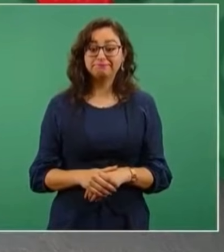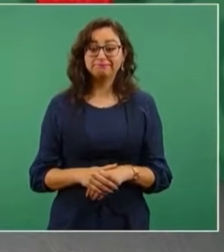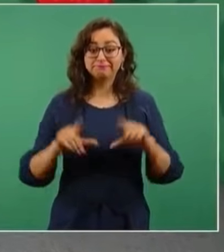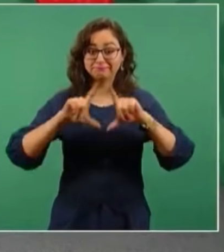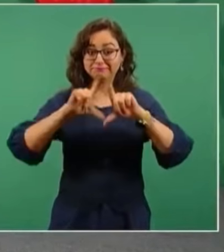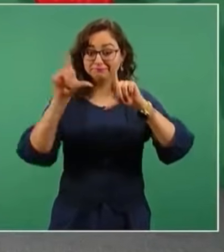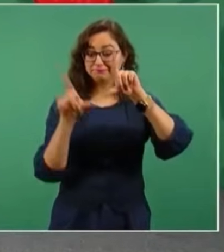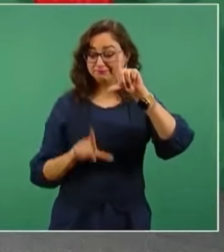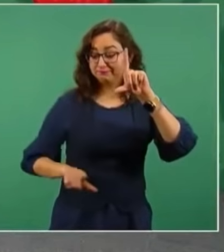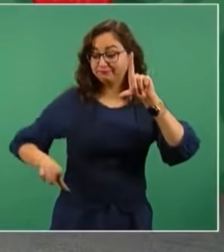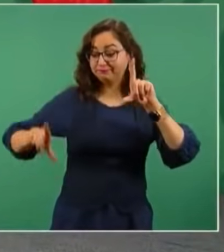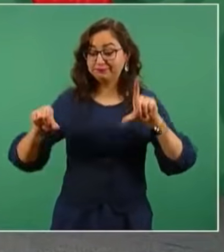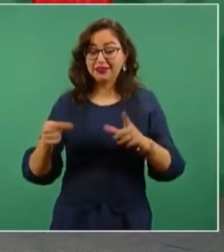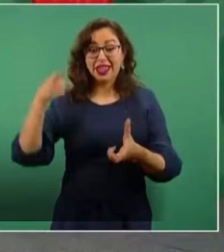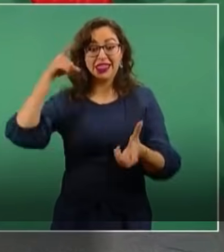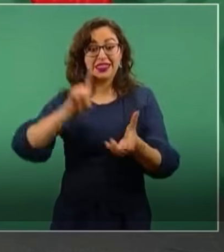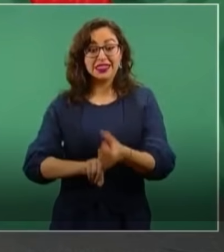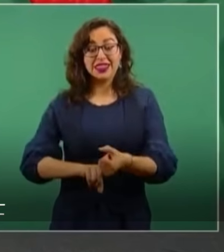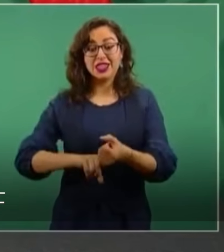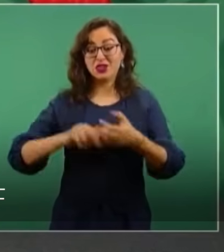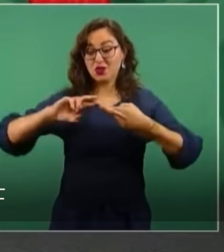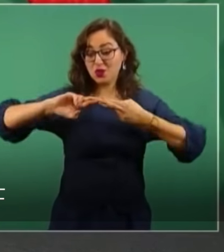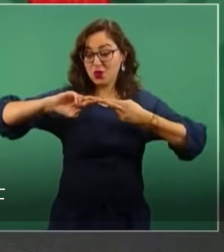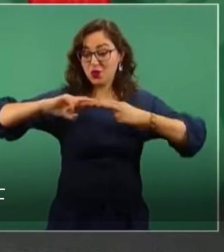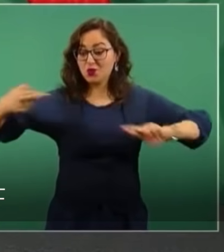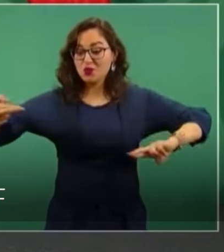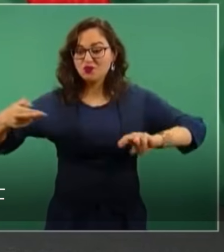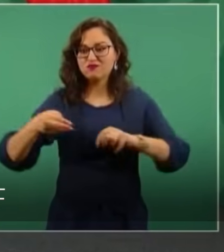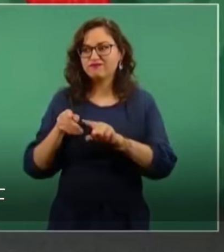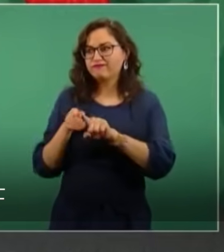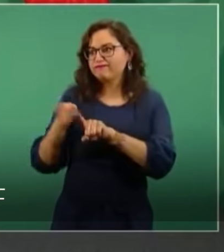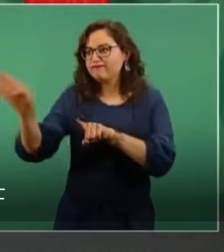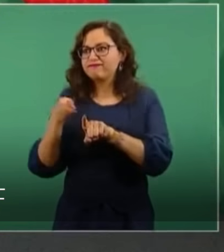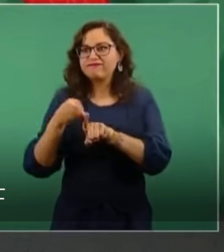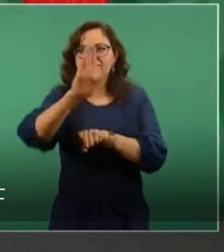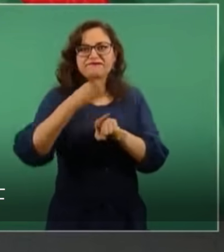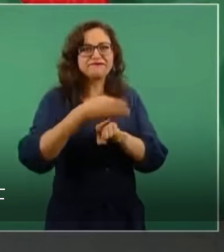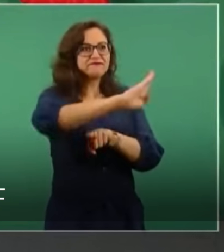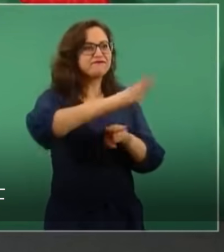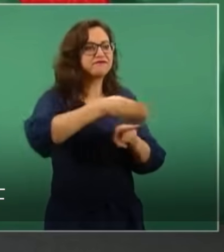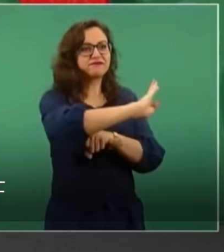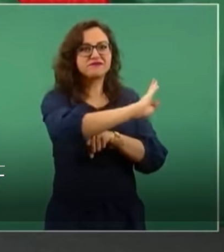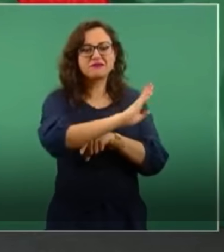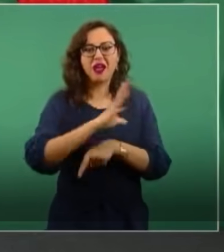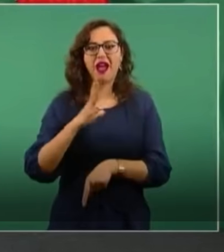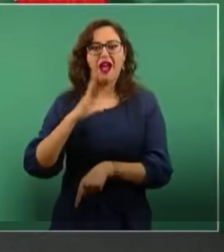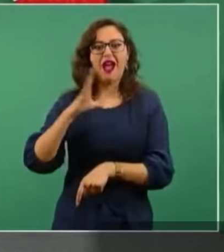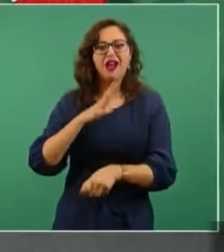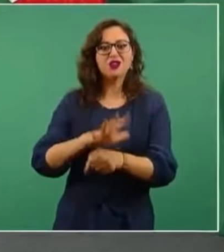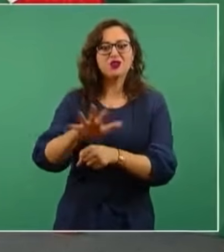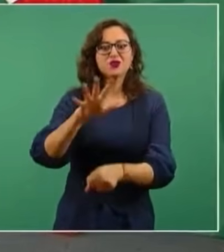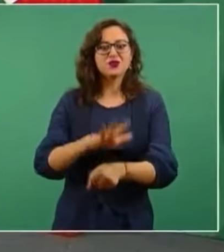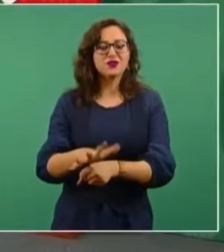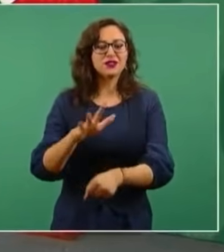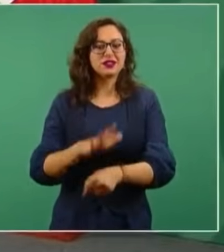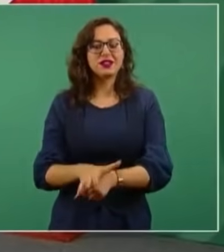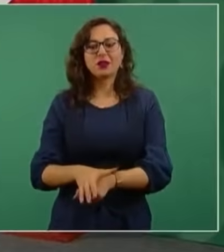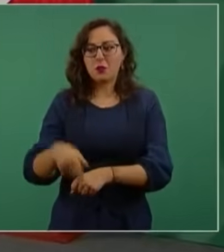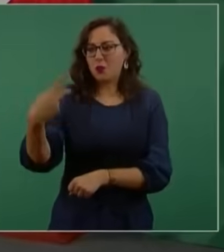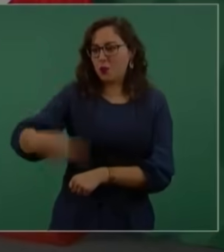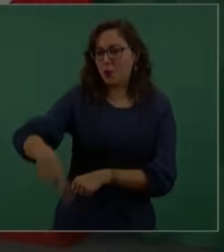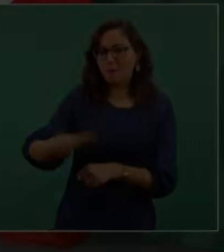es única. No les dio tiempo a los tecnócratas a privatizarla.